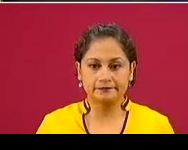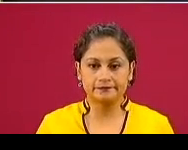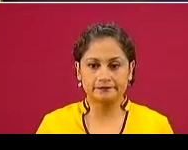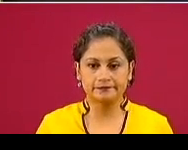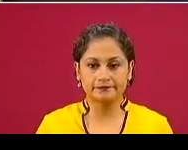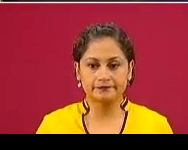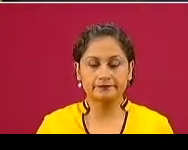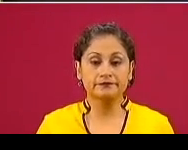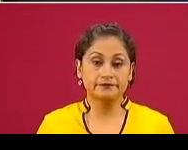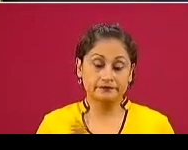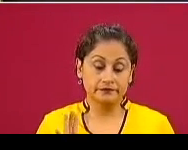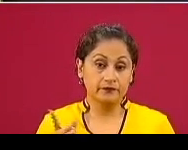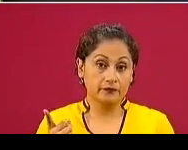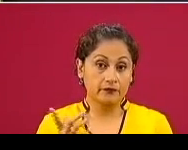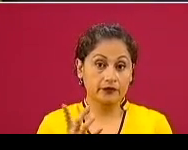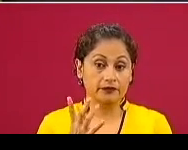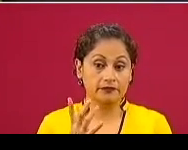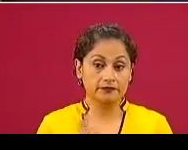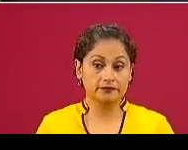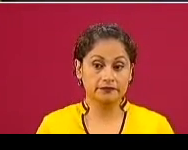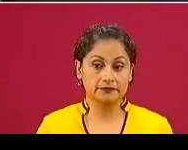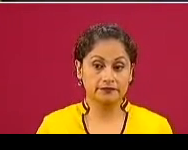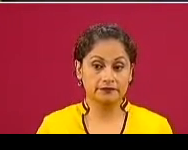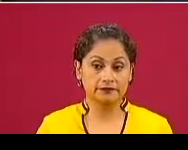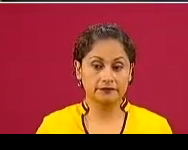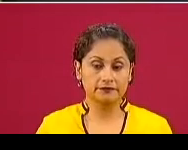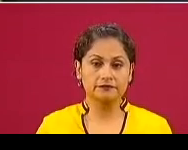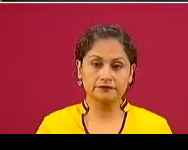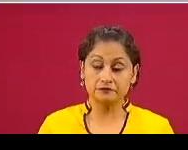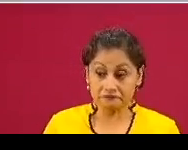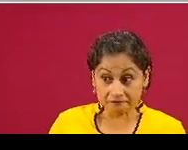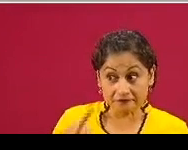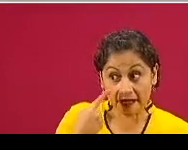Que los bueno, a ver, permítame. A ver, cuénteme esa.